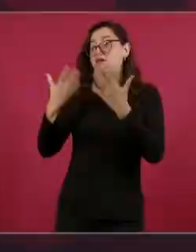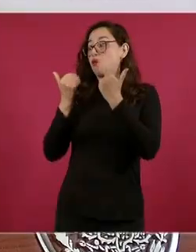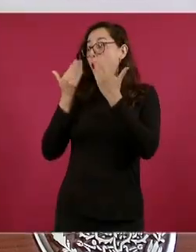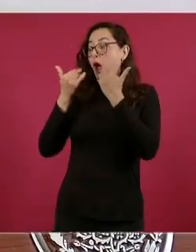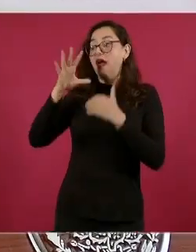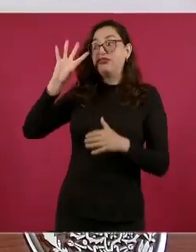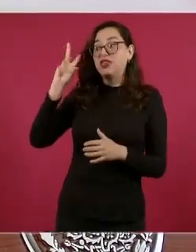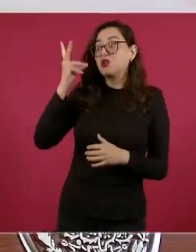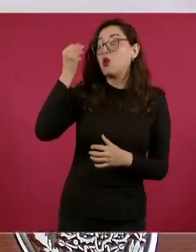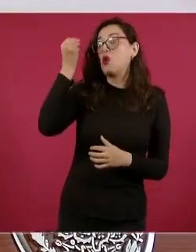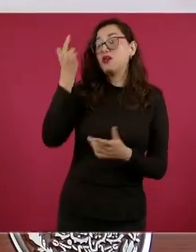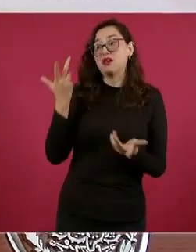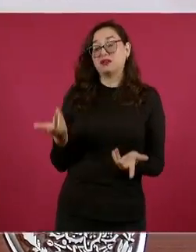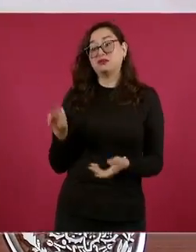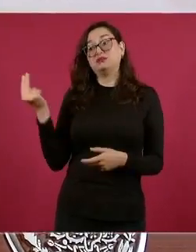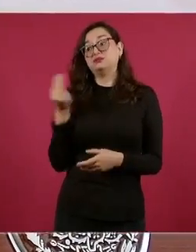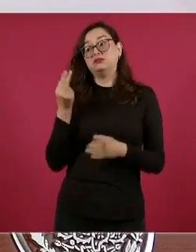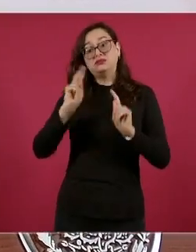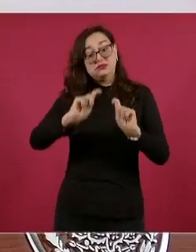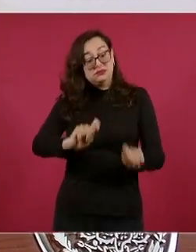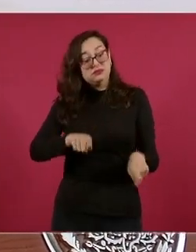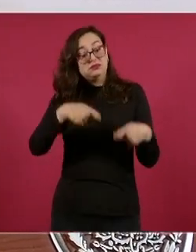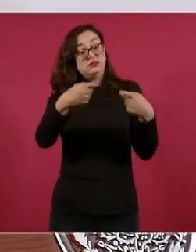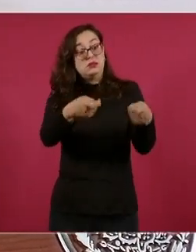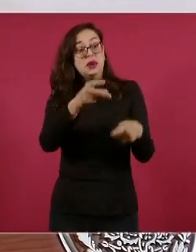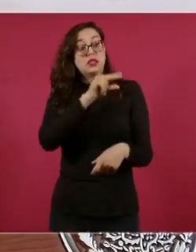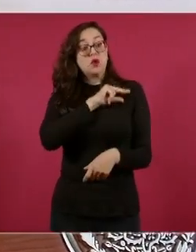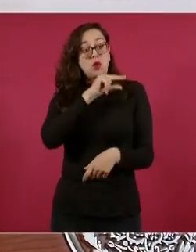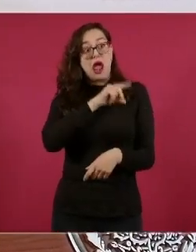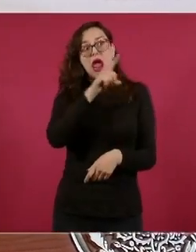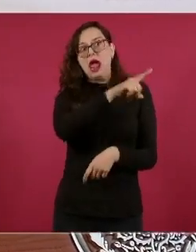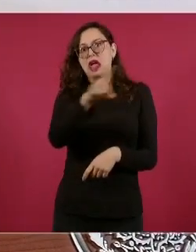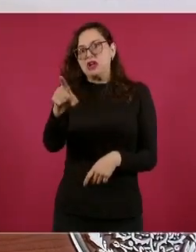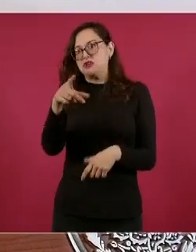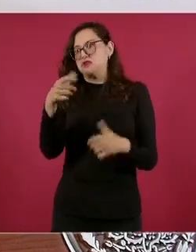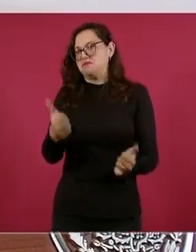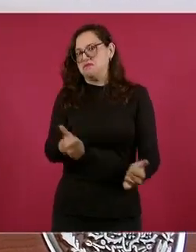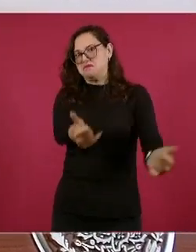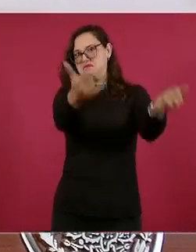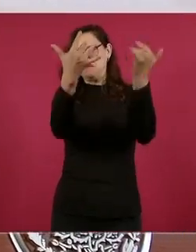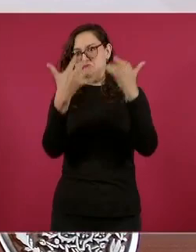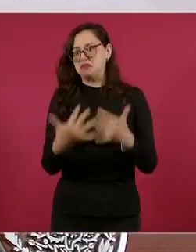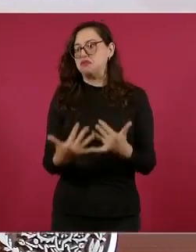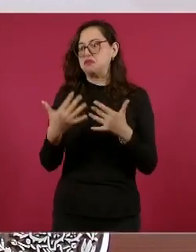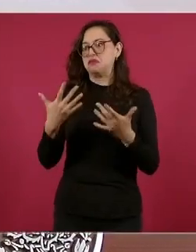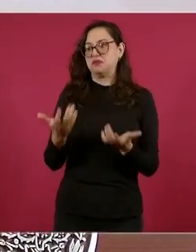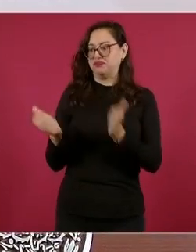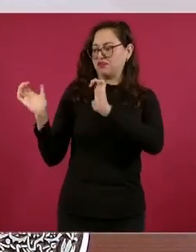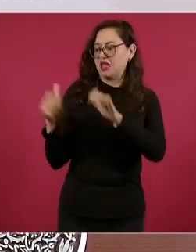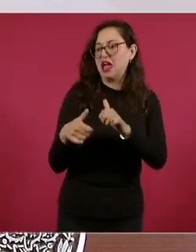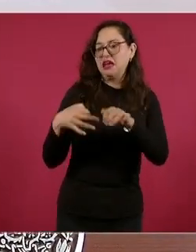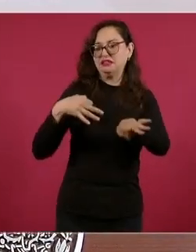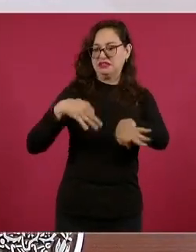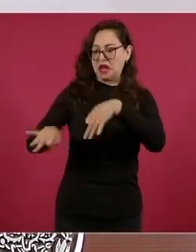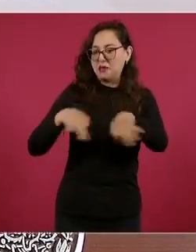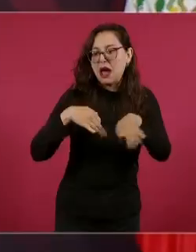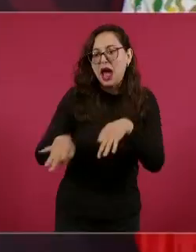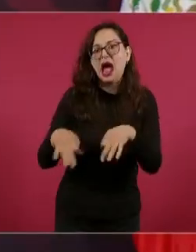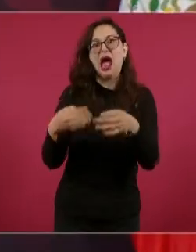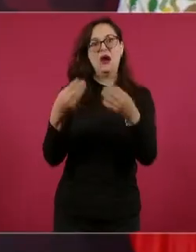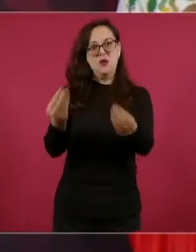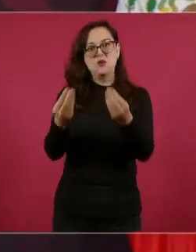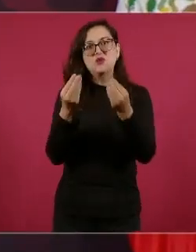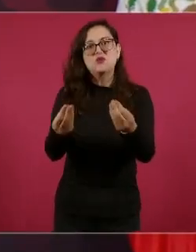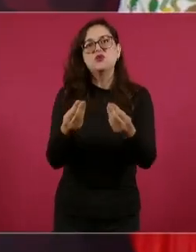y que además con esto iba a haber trabajo y iban a bajar el precio de las gasolinas, de